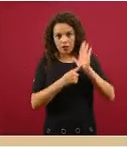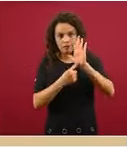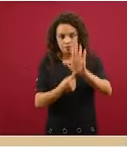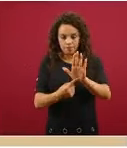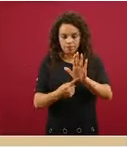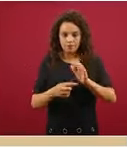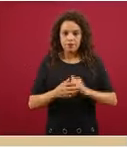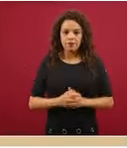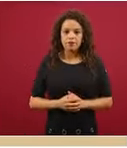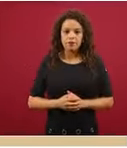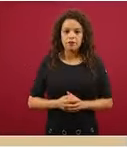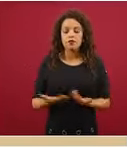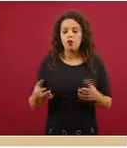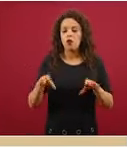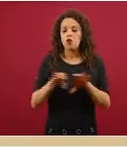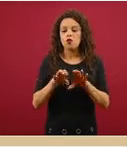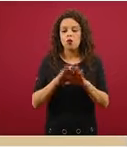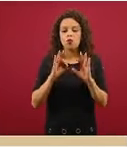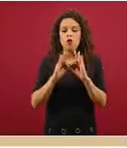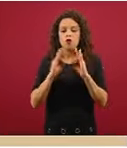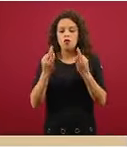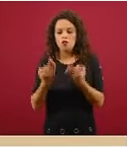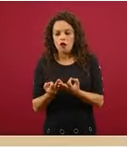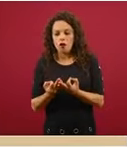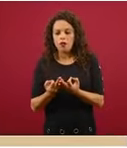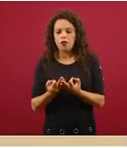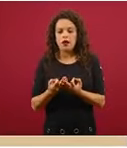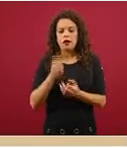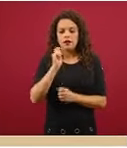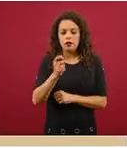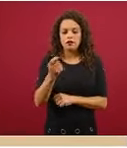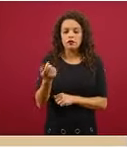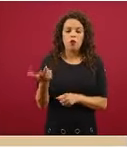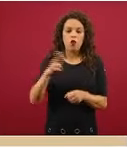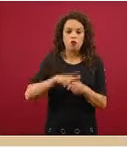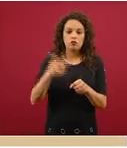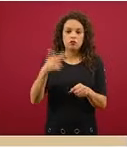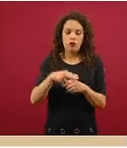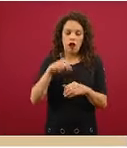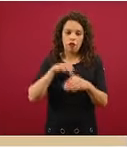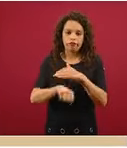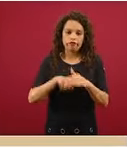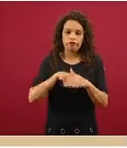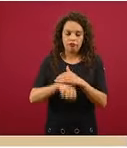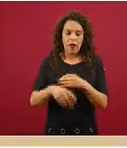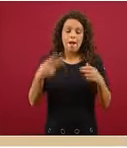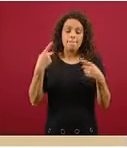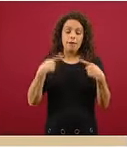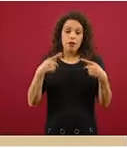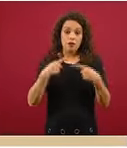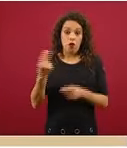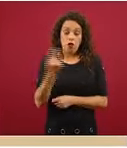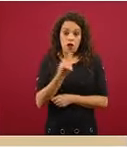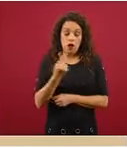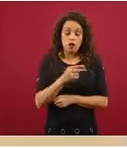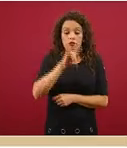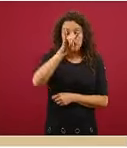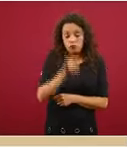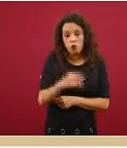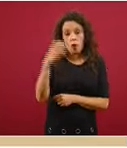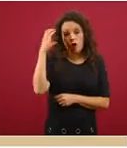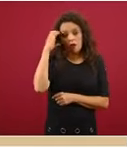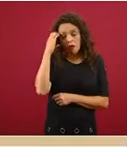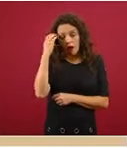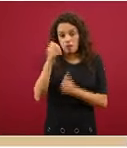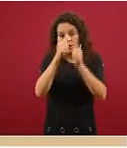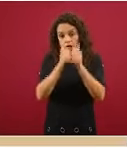tendencia de cómo se han estado llevando a cabo las hospitalizaciones, que son personas que requieren una cama de hospital,